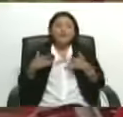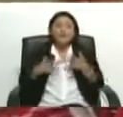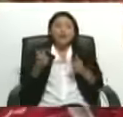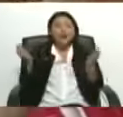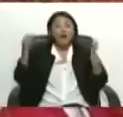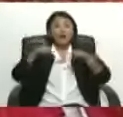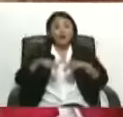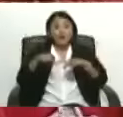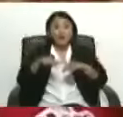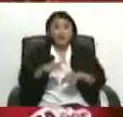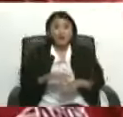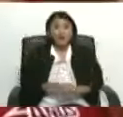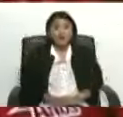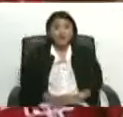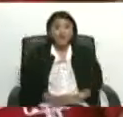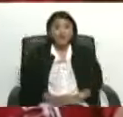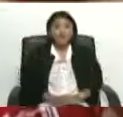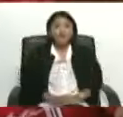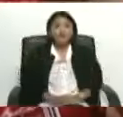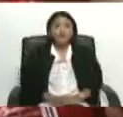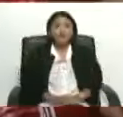¿Cuál sería ese acto?